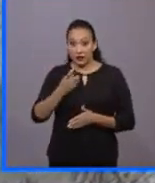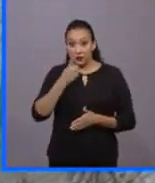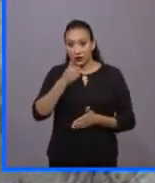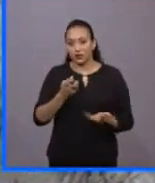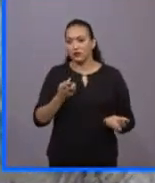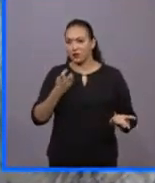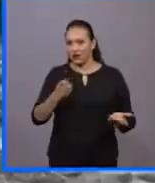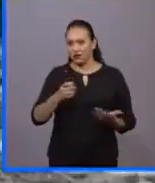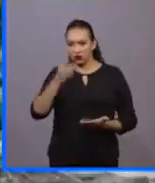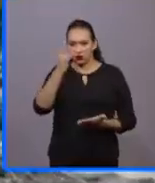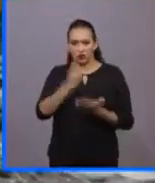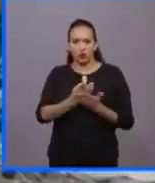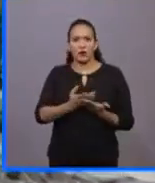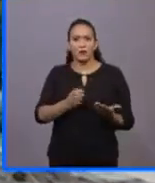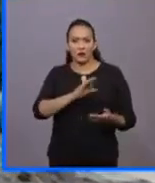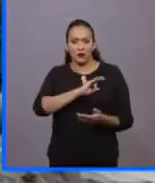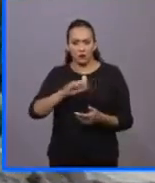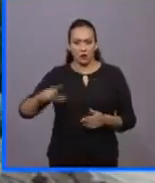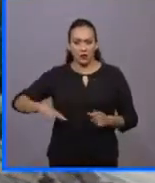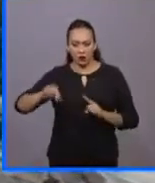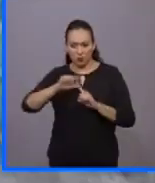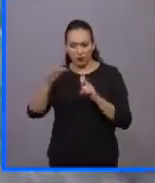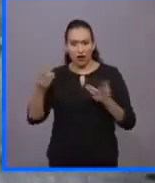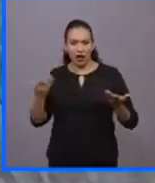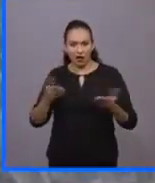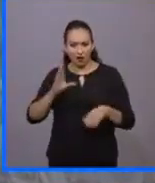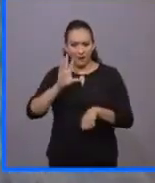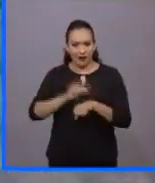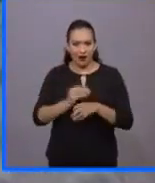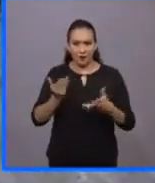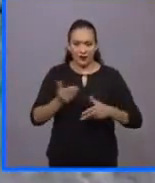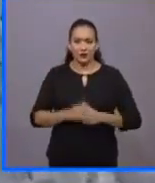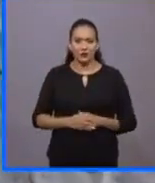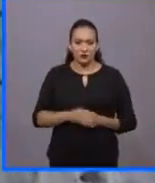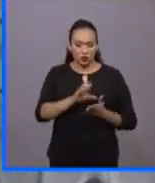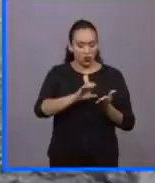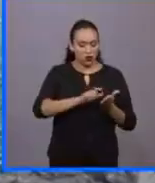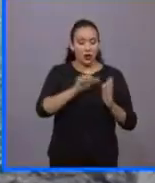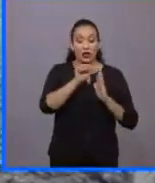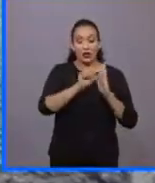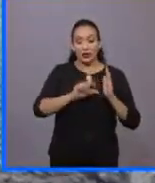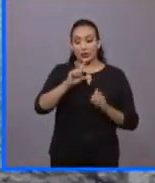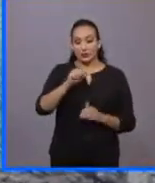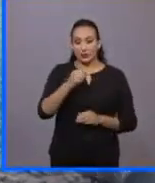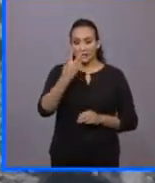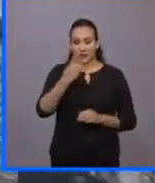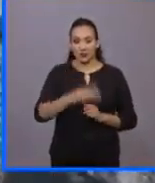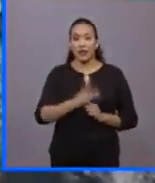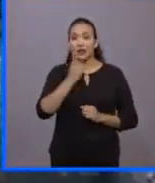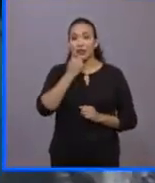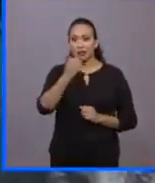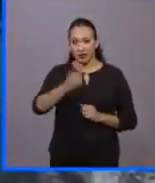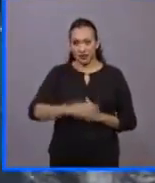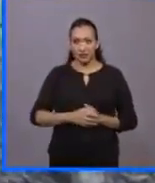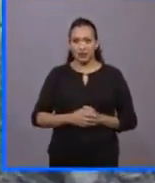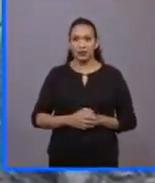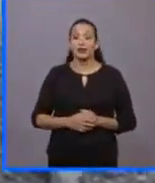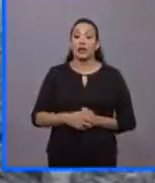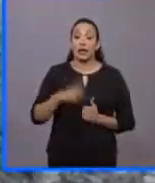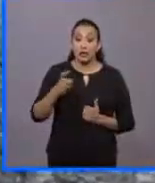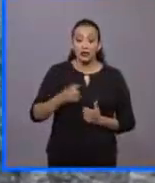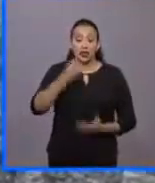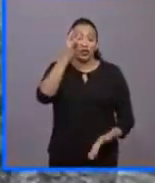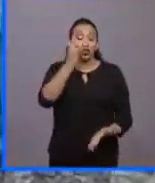invadía atribuciones exclusivas del gobierno federal, pues la Constitución, en su artículo 73, establece que es